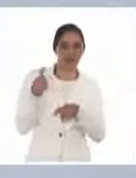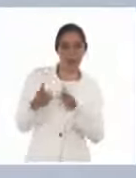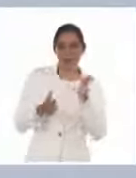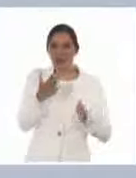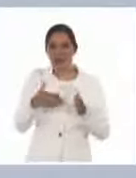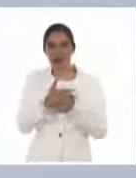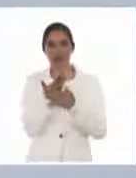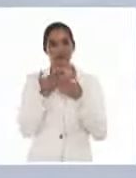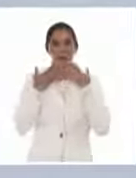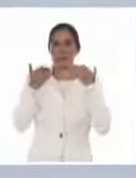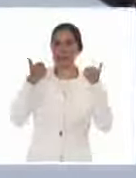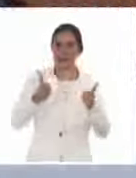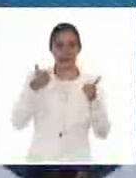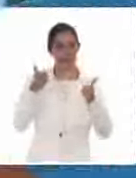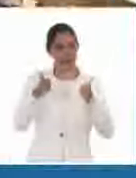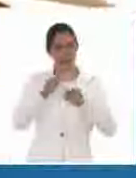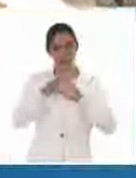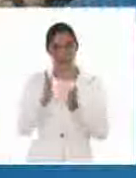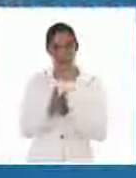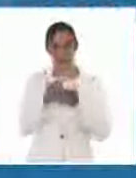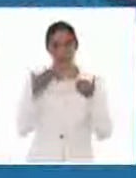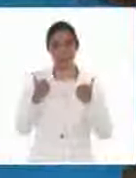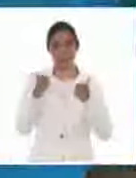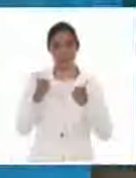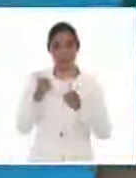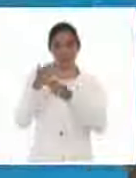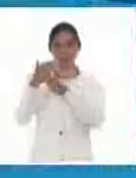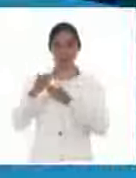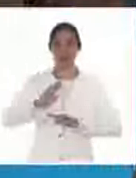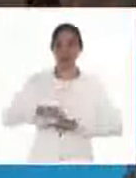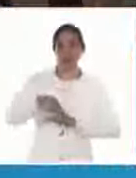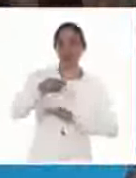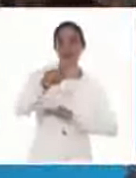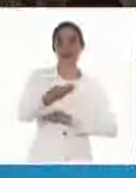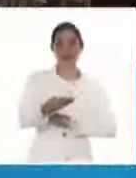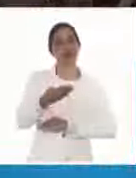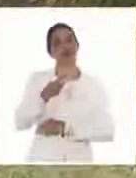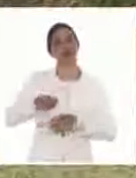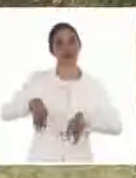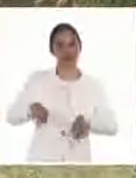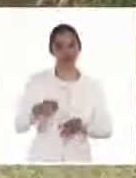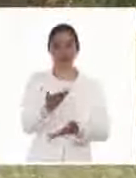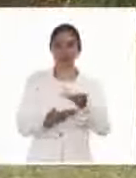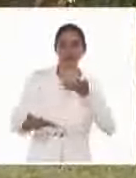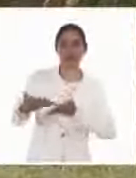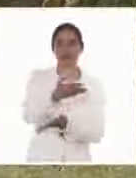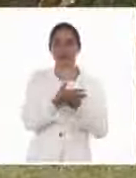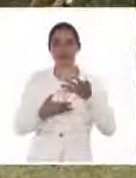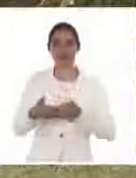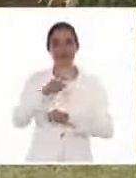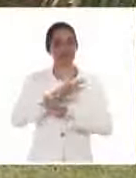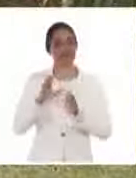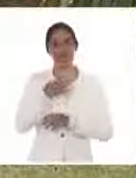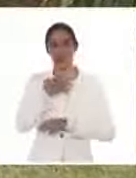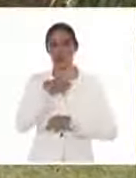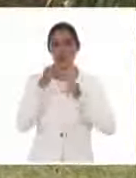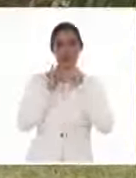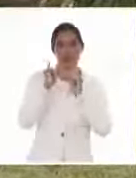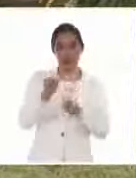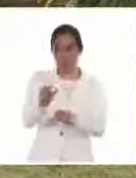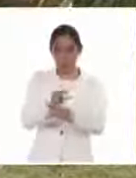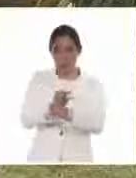ofertas gastronómicas y todas estas opciones fuera de la instalación también enriquecen el espectáculo. Es lo que teníamos, Junel. Pocos minutos